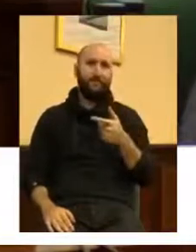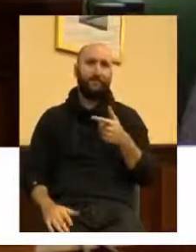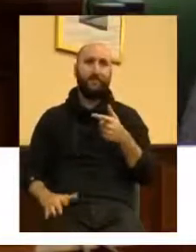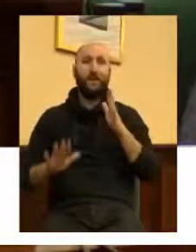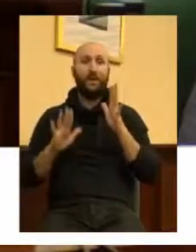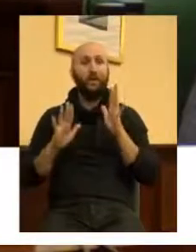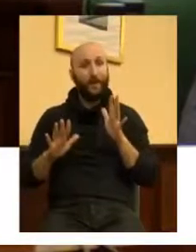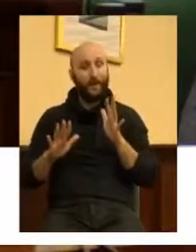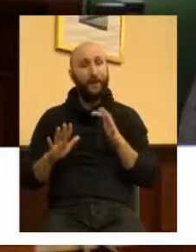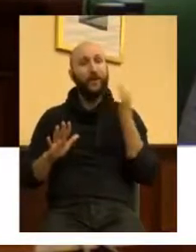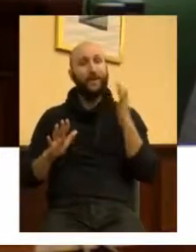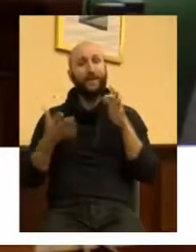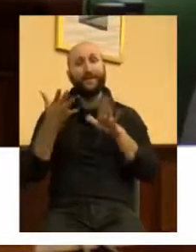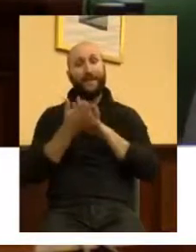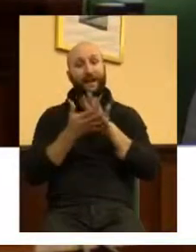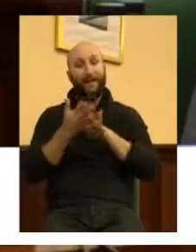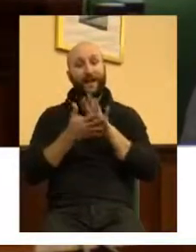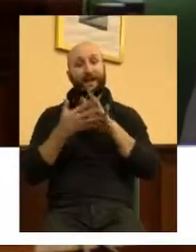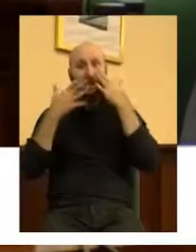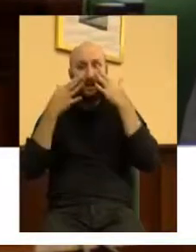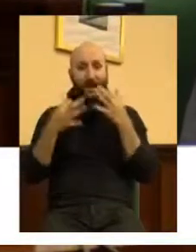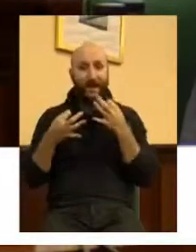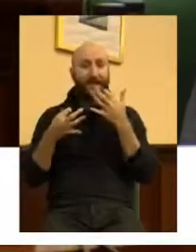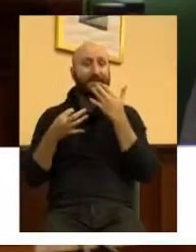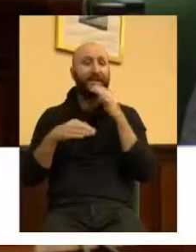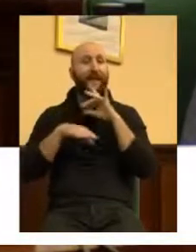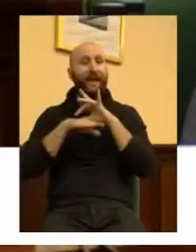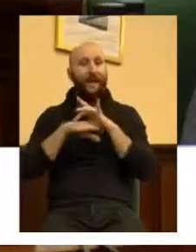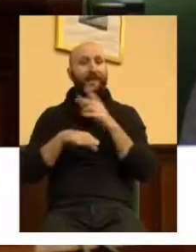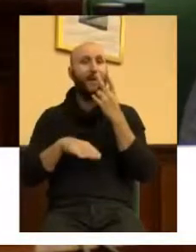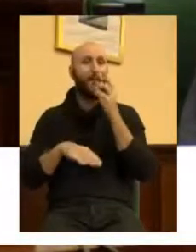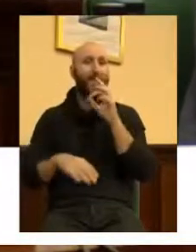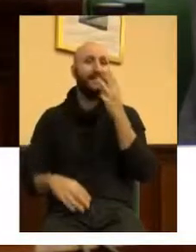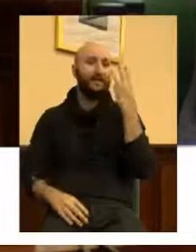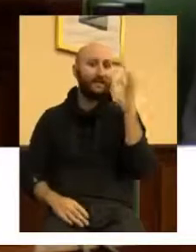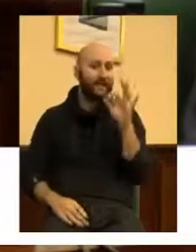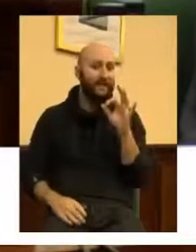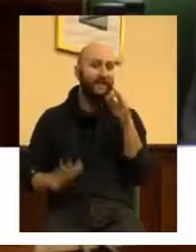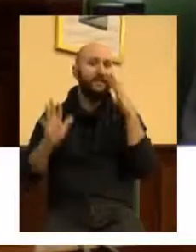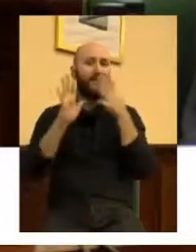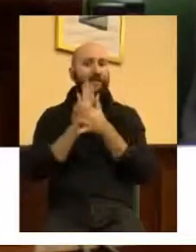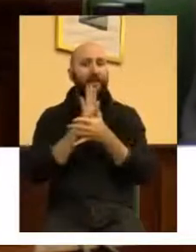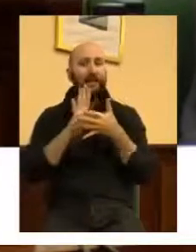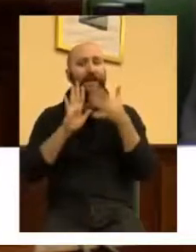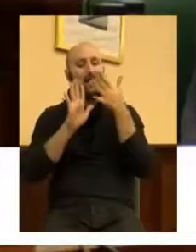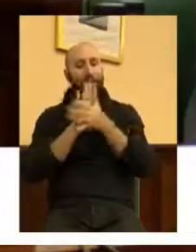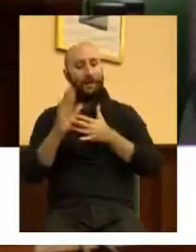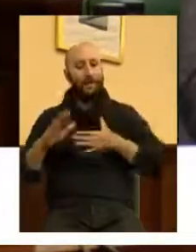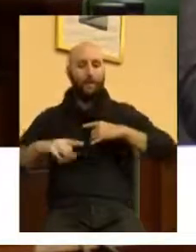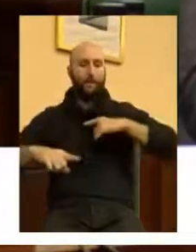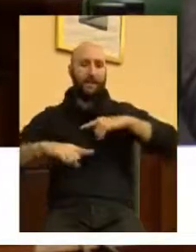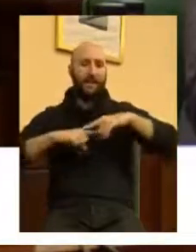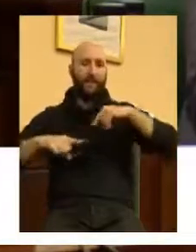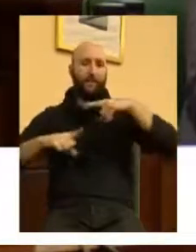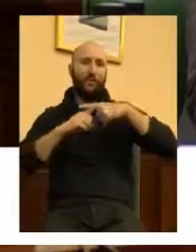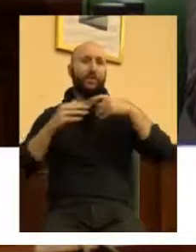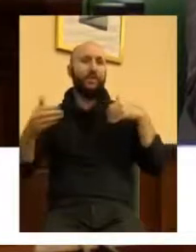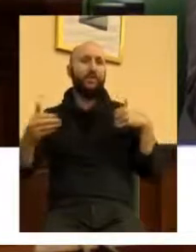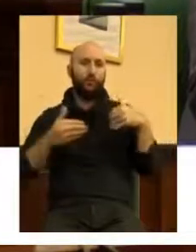que aterrizarlas en lo concreto, porque hablar de la Agenda 2030 fundamentalmente es hablar de este mandato y del